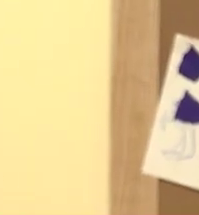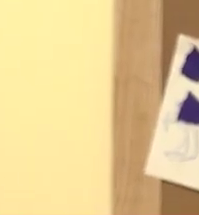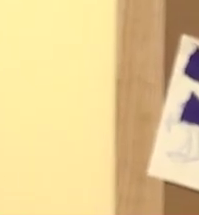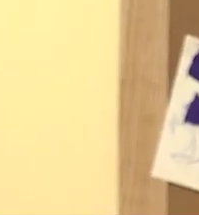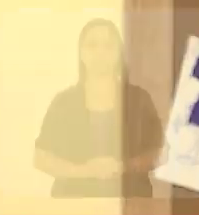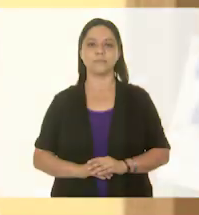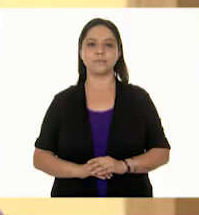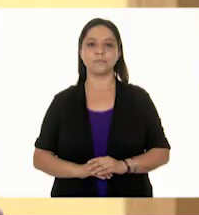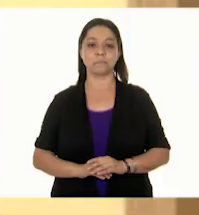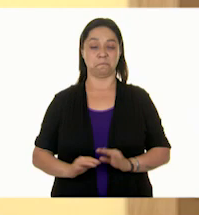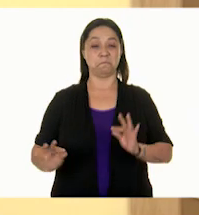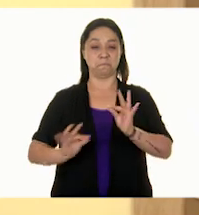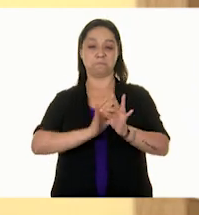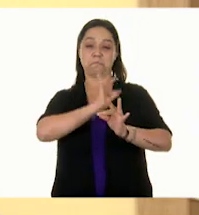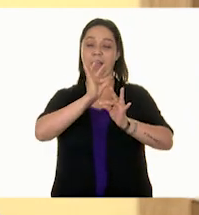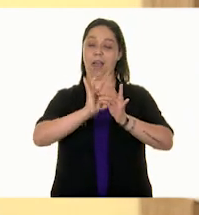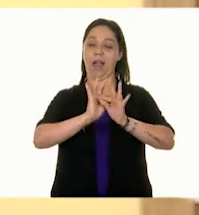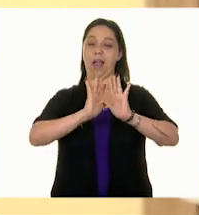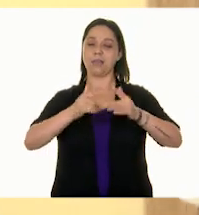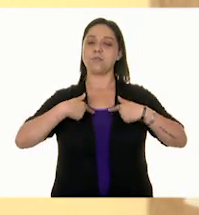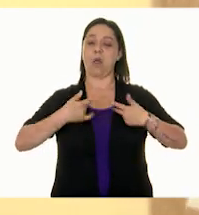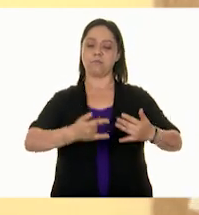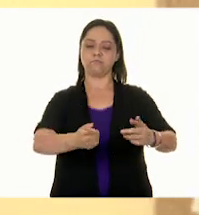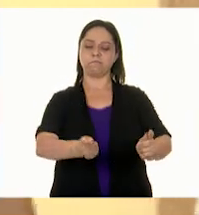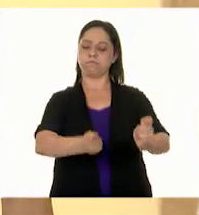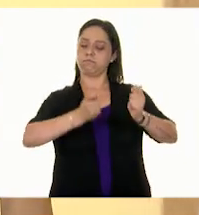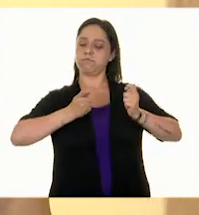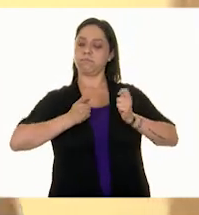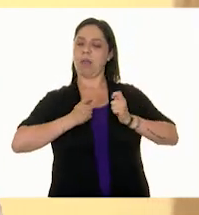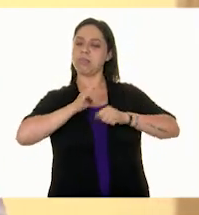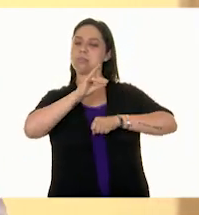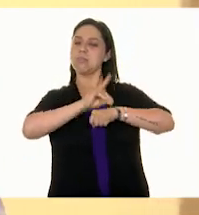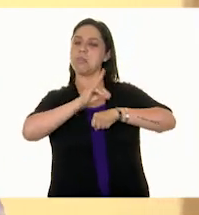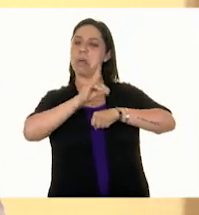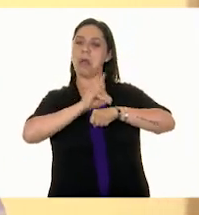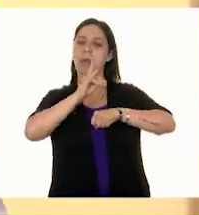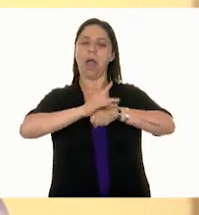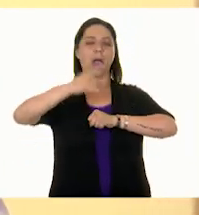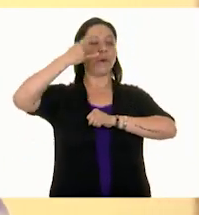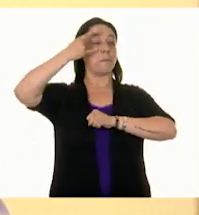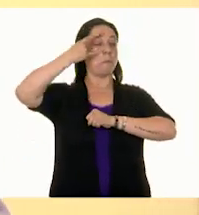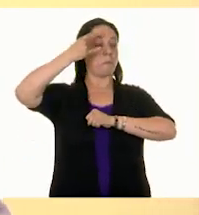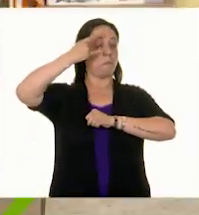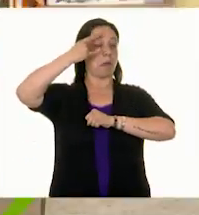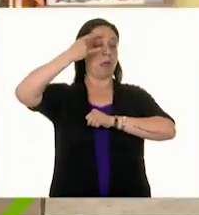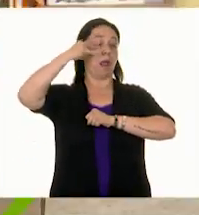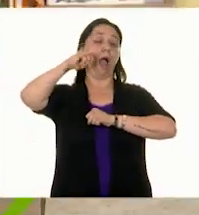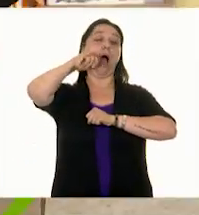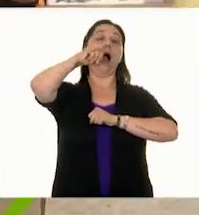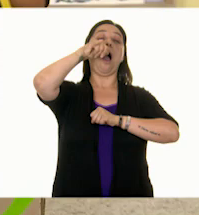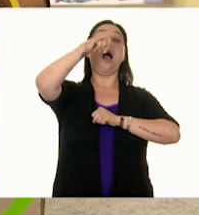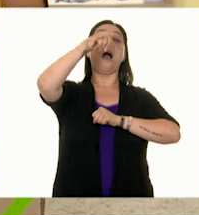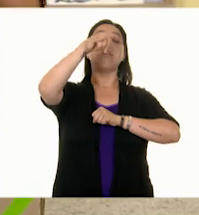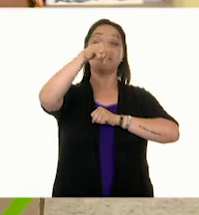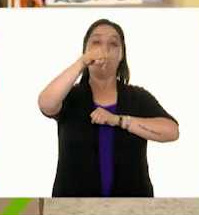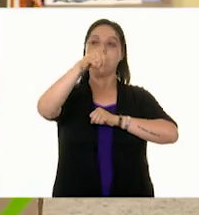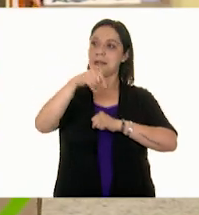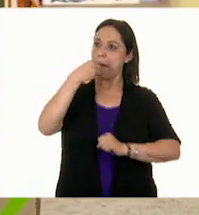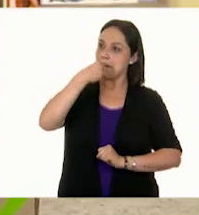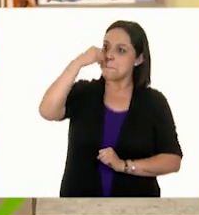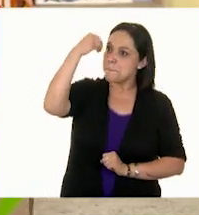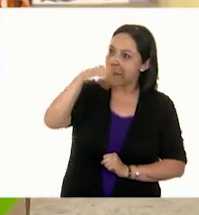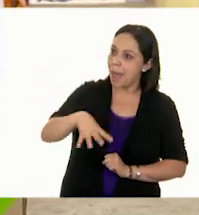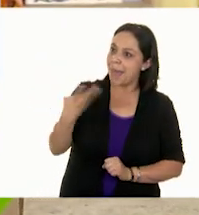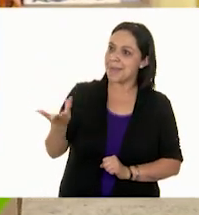pirata, Evelyn. Ahora soy la pirata. ¡Mira lejos! ¡Qué padre, Adriana!